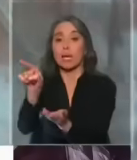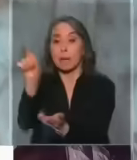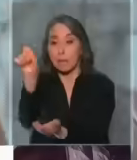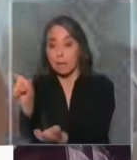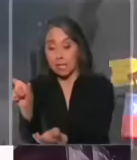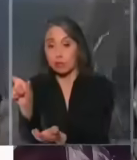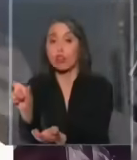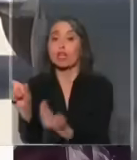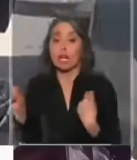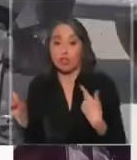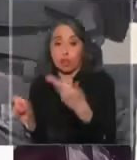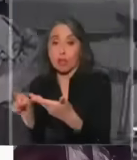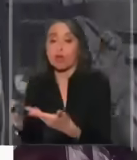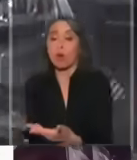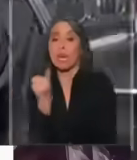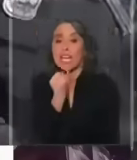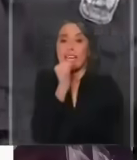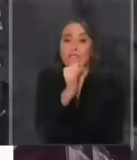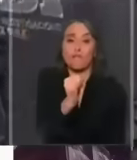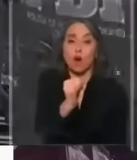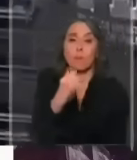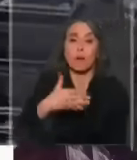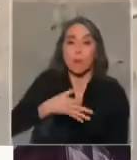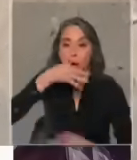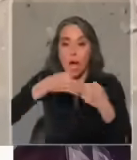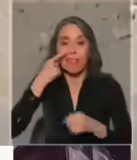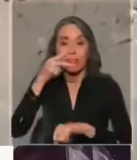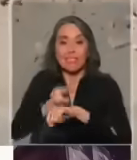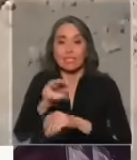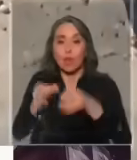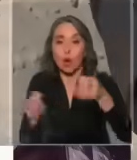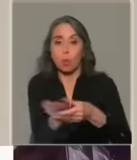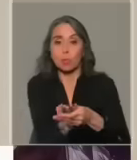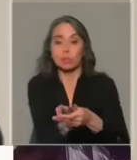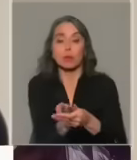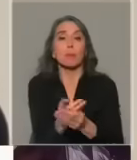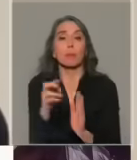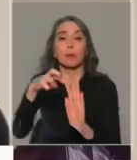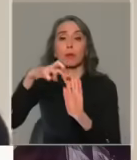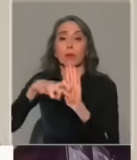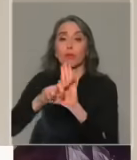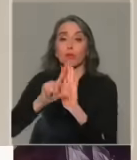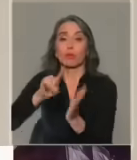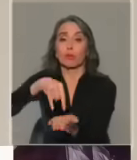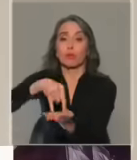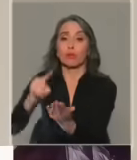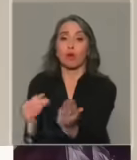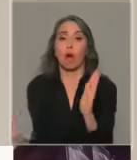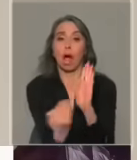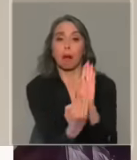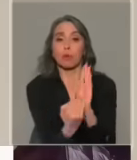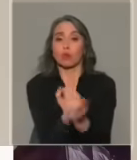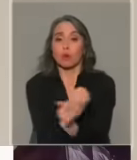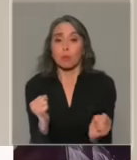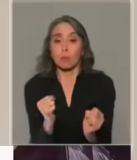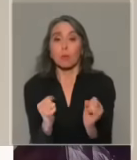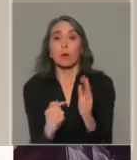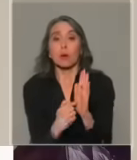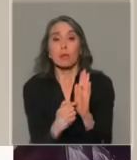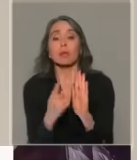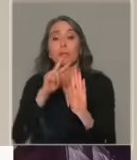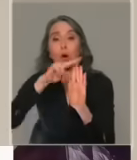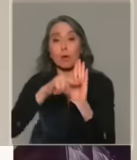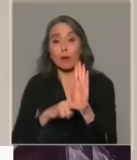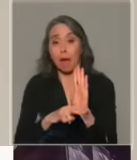información clave para causas claves. Y no nos apoyaron. Y no nos apoyaron y nada que hacer, porque tratándose de